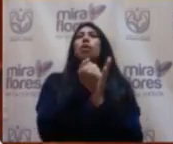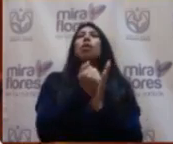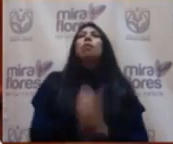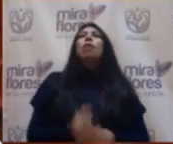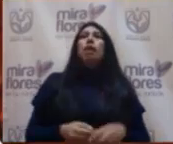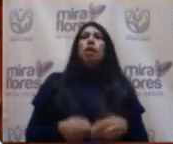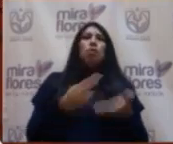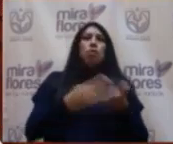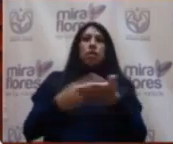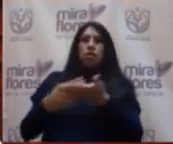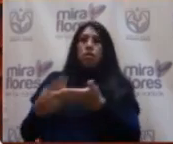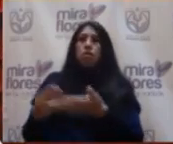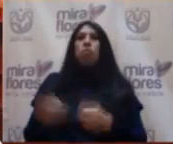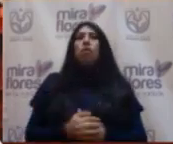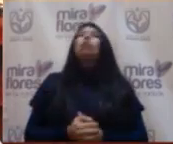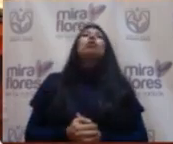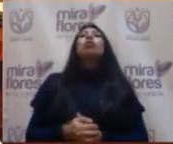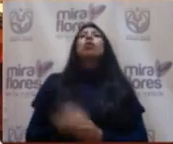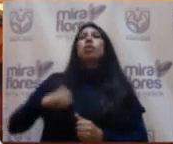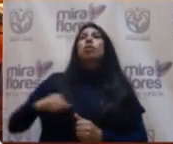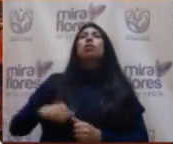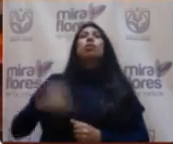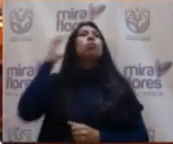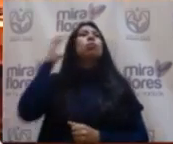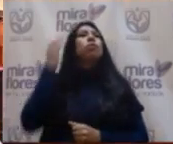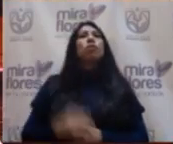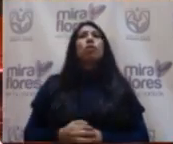vehicular en el distrito de Miraflores. Al debate.